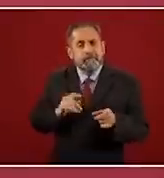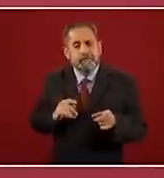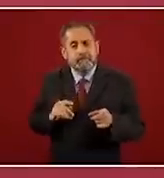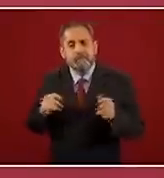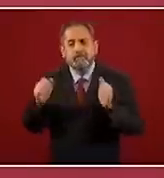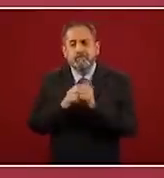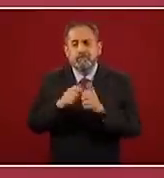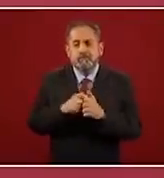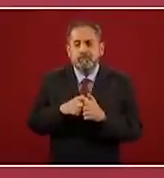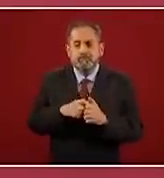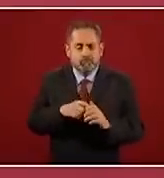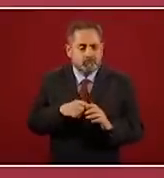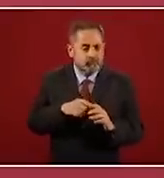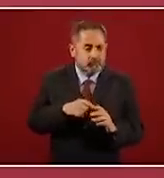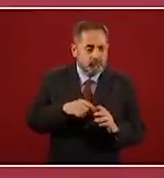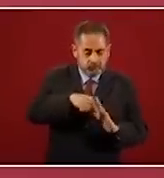con equipos de perforación